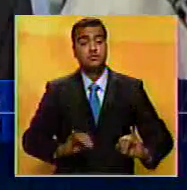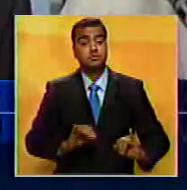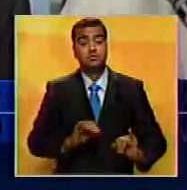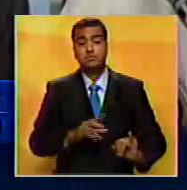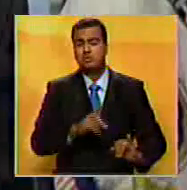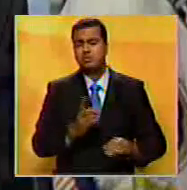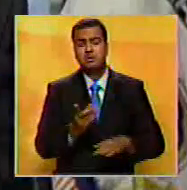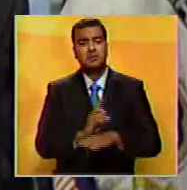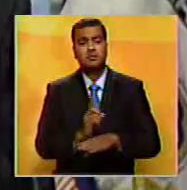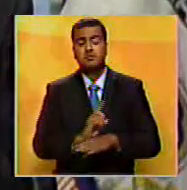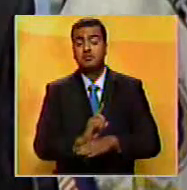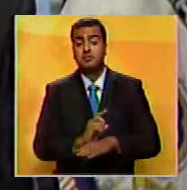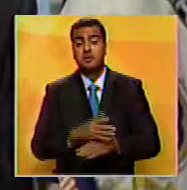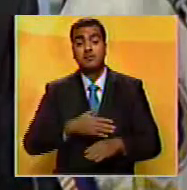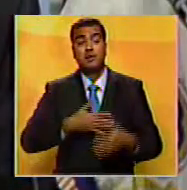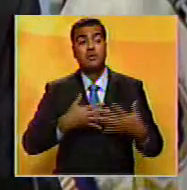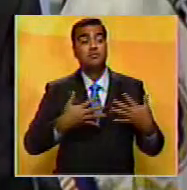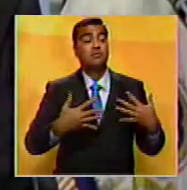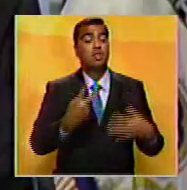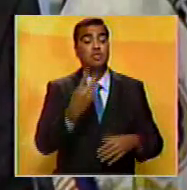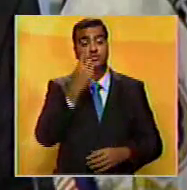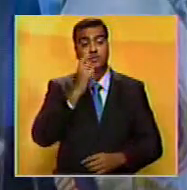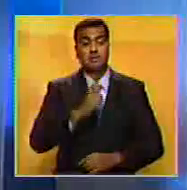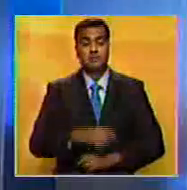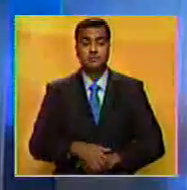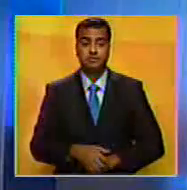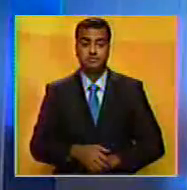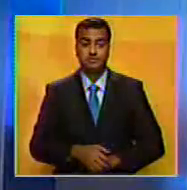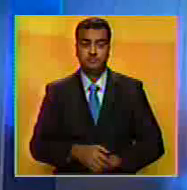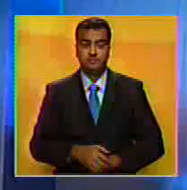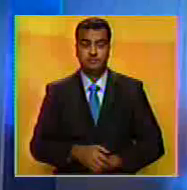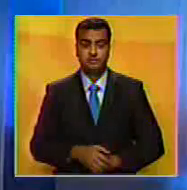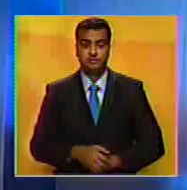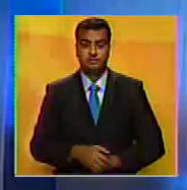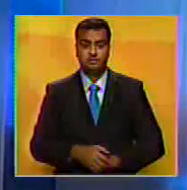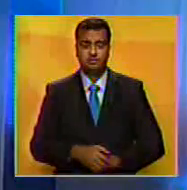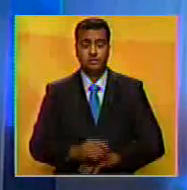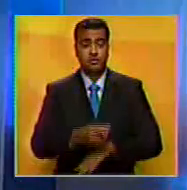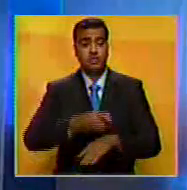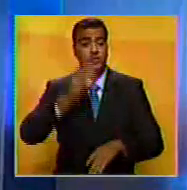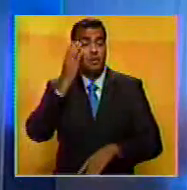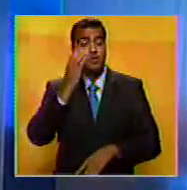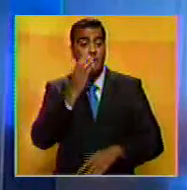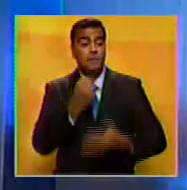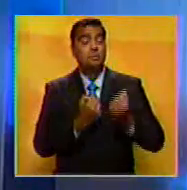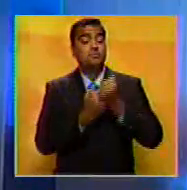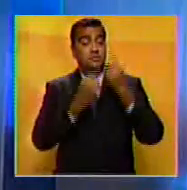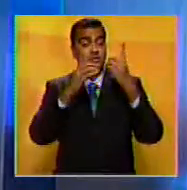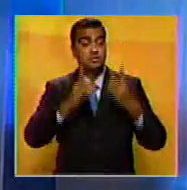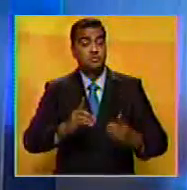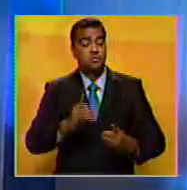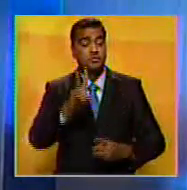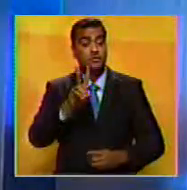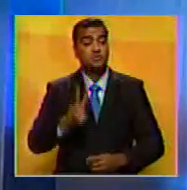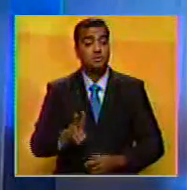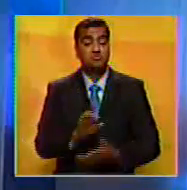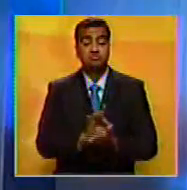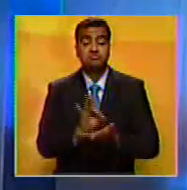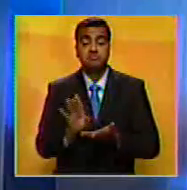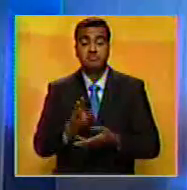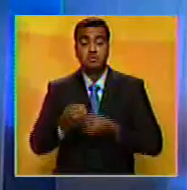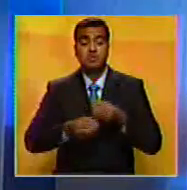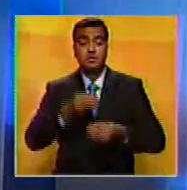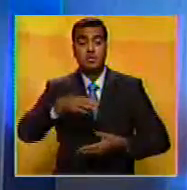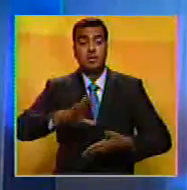es inmediata y puede llevar hasta 2 años. El gobierno cubano apoyó la decisión de Venezuela de apartarse de